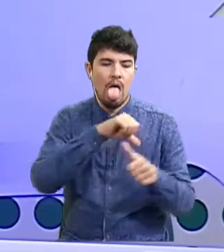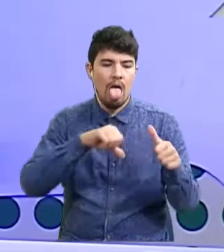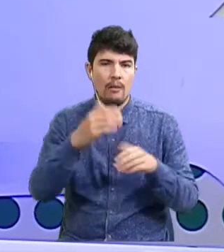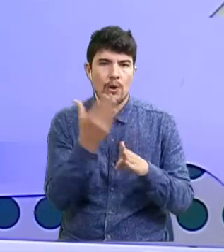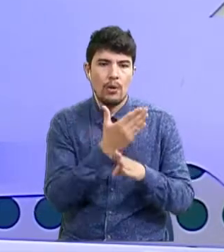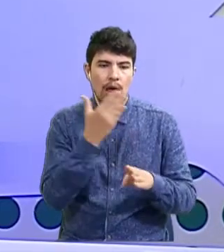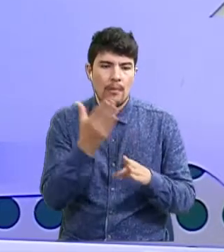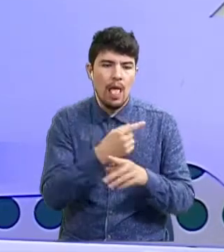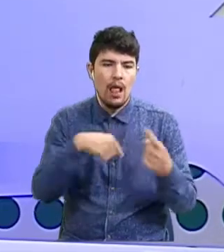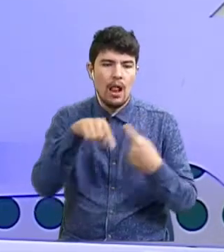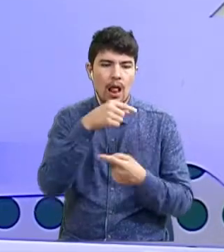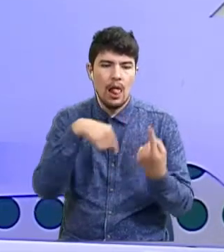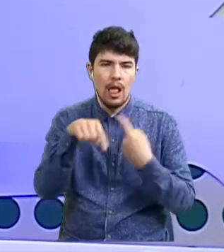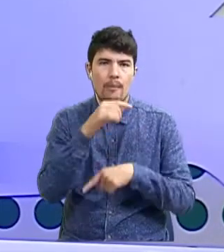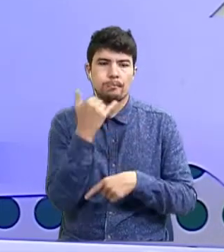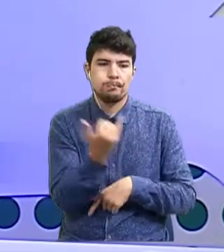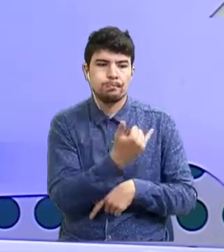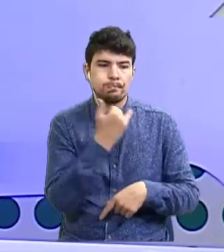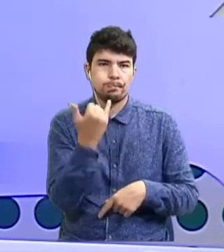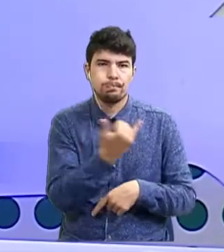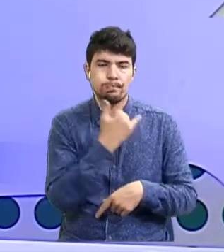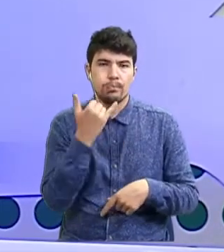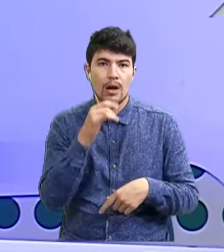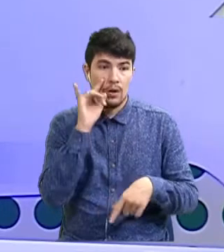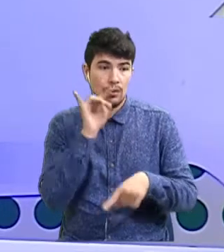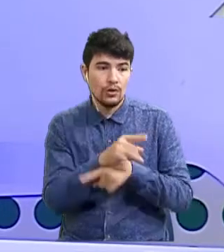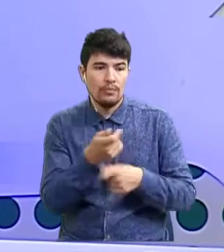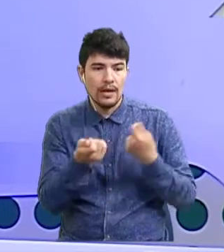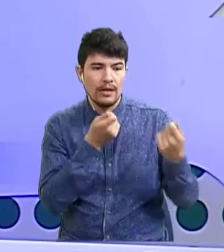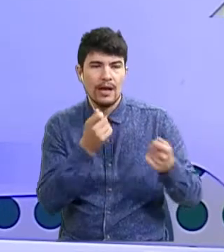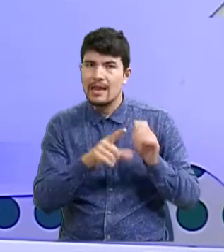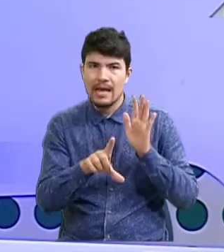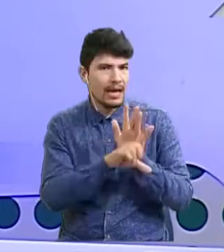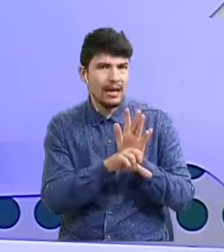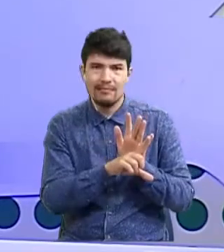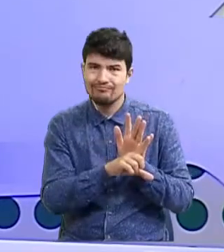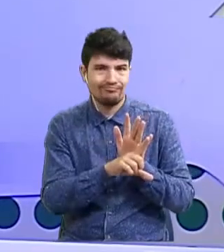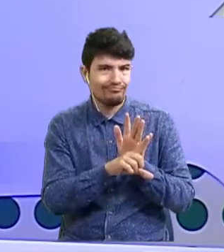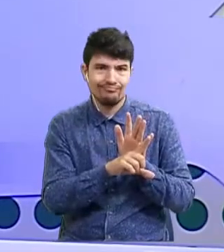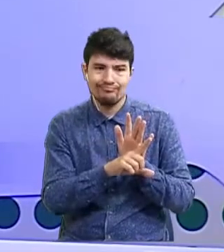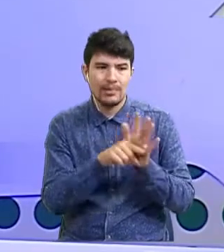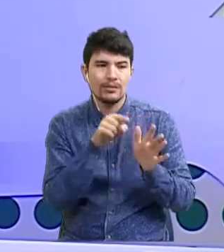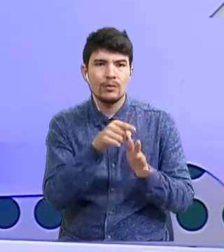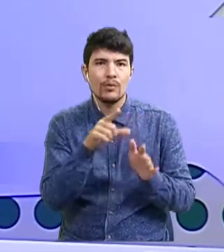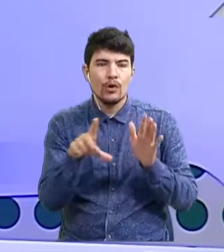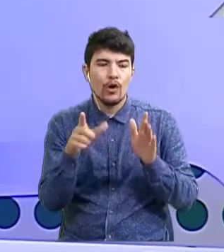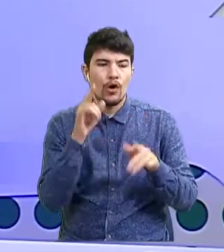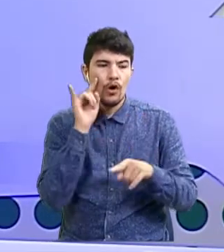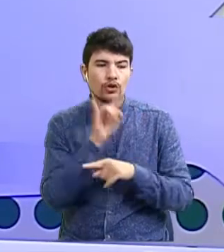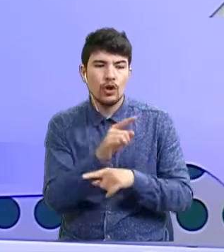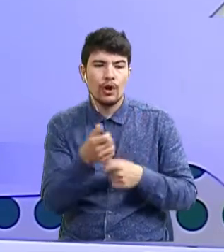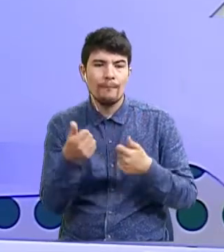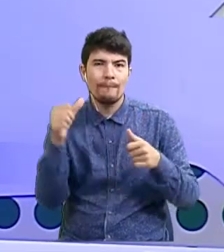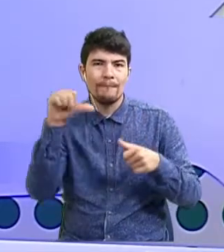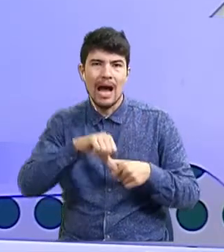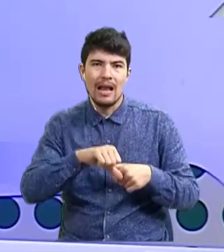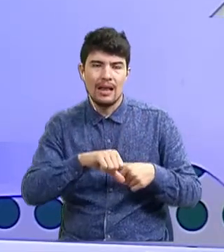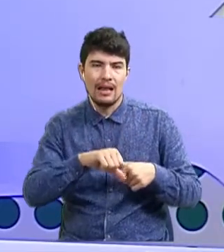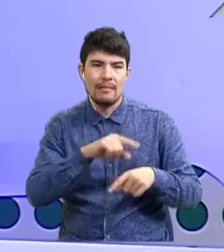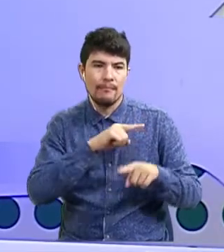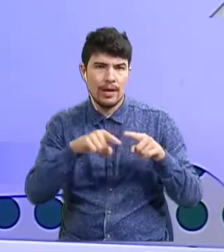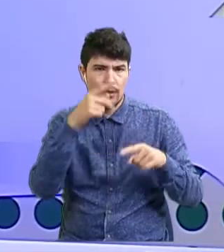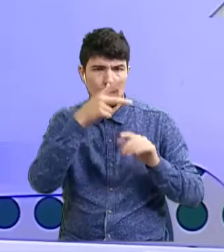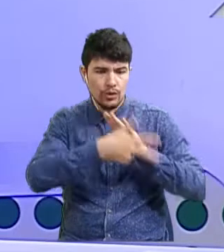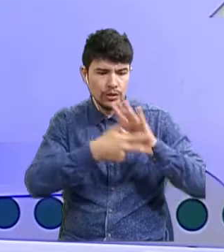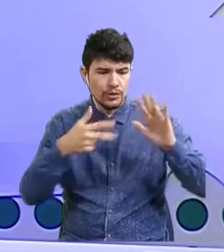sigue rotando, aunque la Corte ha mantenido su control, pero un control no legal, sino un control que ha tratado de hacer, pero constitucionalmente lo puede